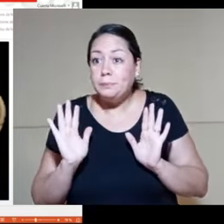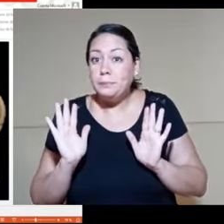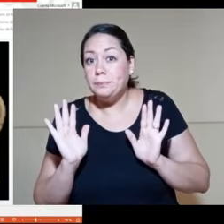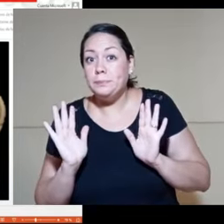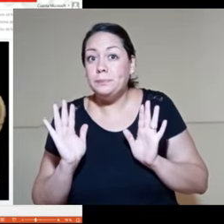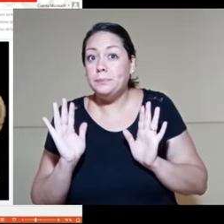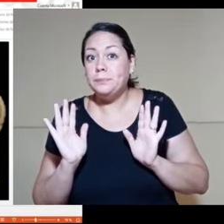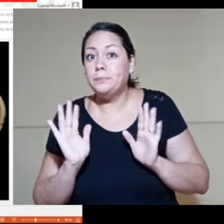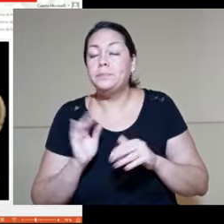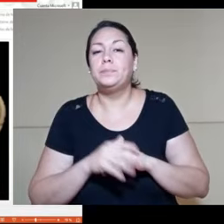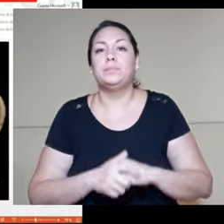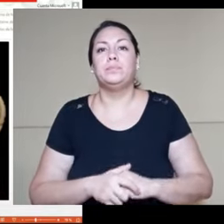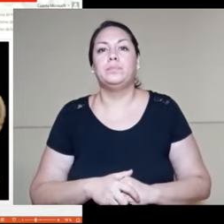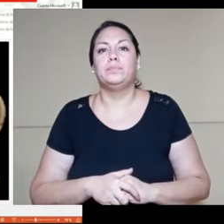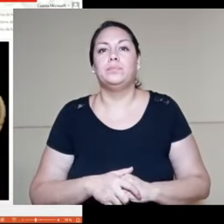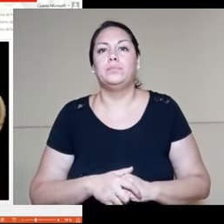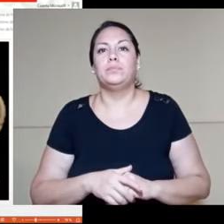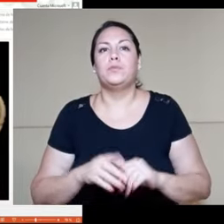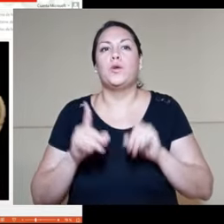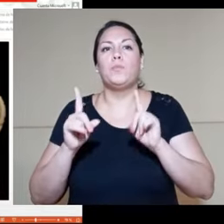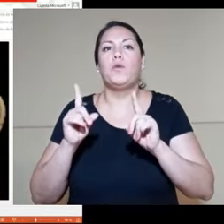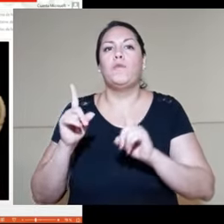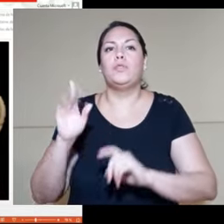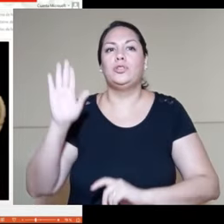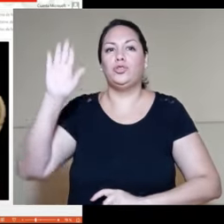¿Alguna duda, alguna pregunta?